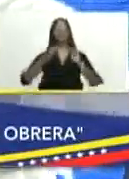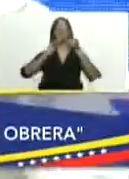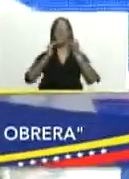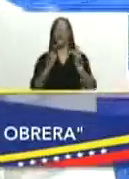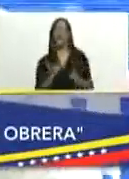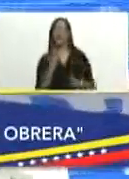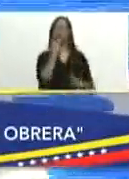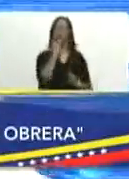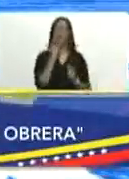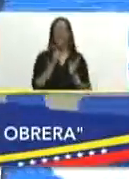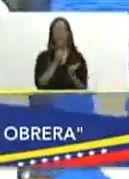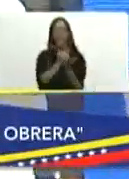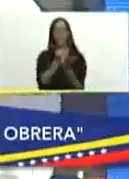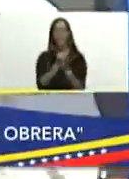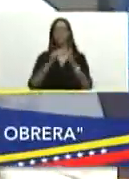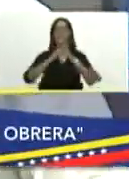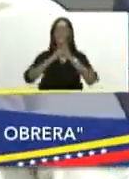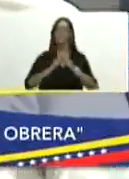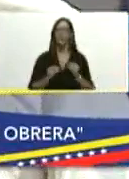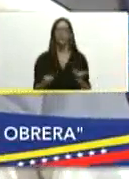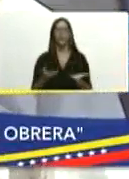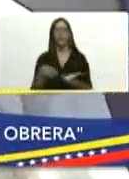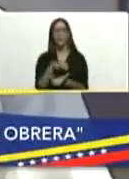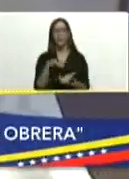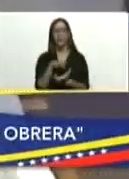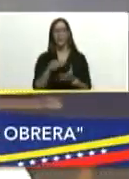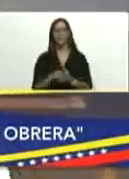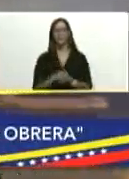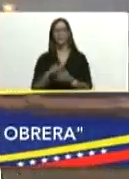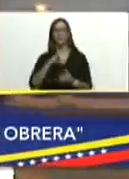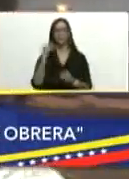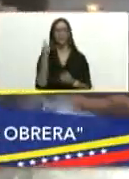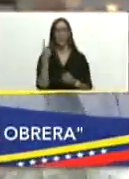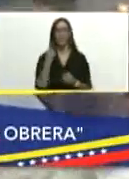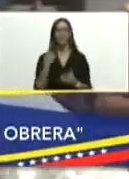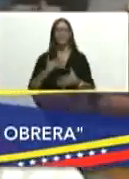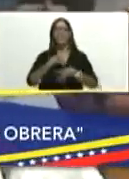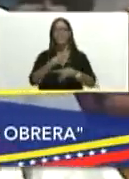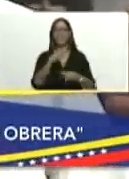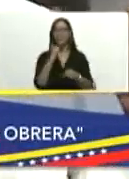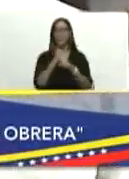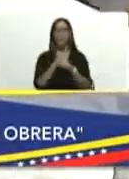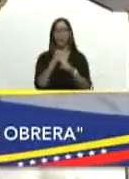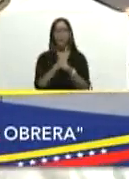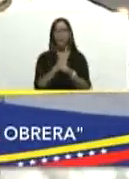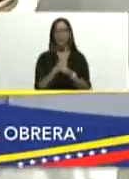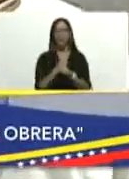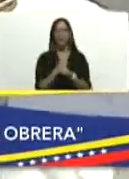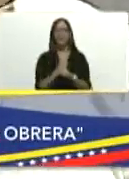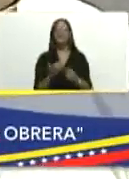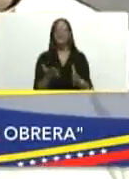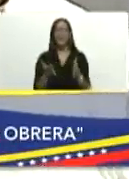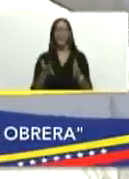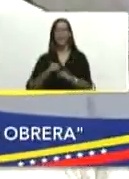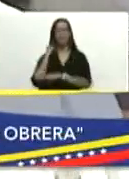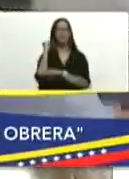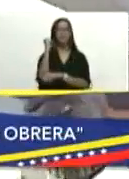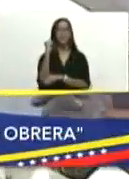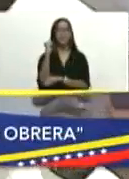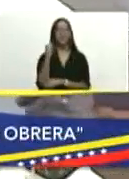aprueba de todos los desafíos no solamente el de trabajar las ganas de vencer